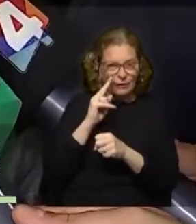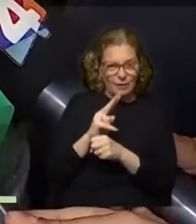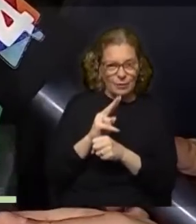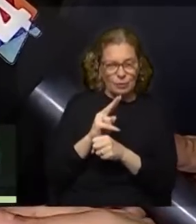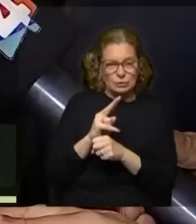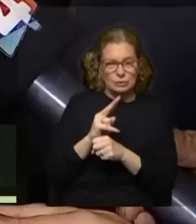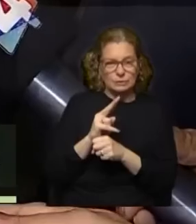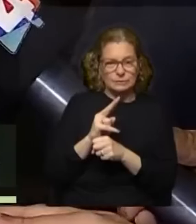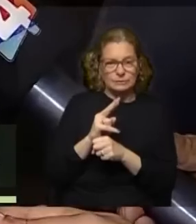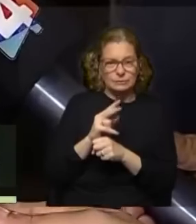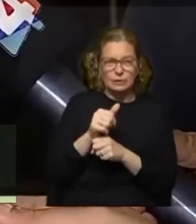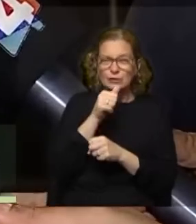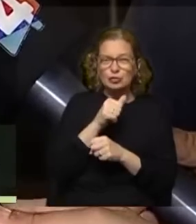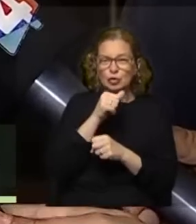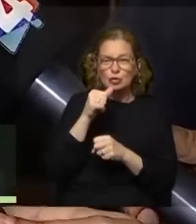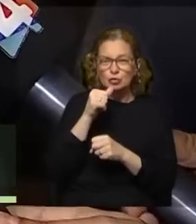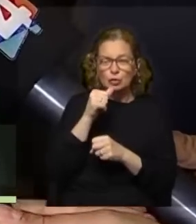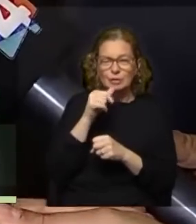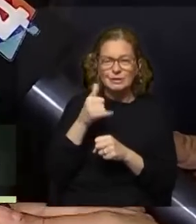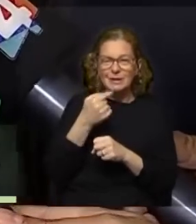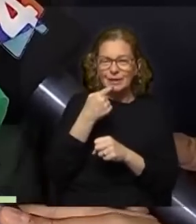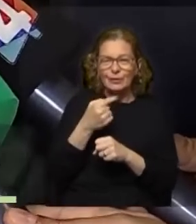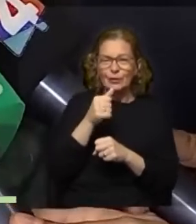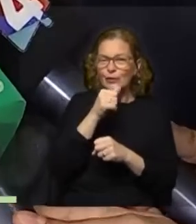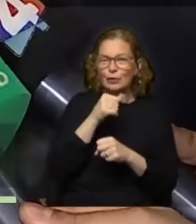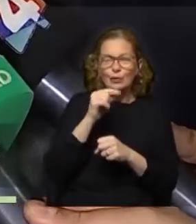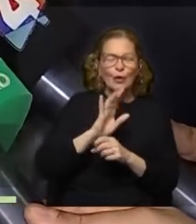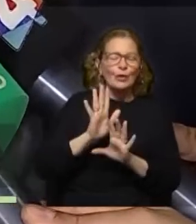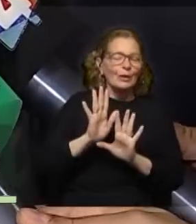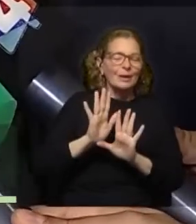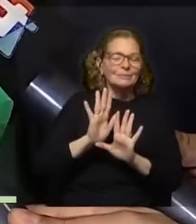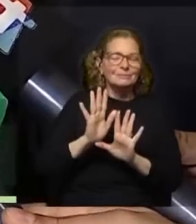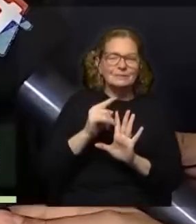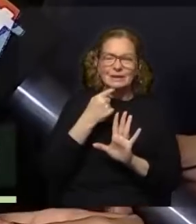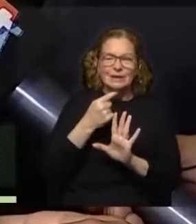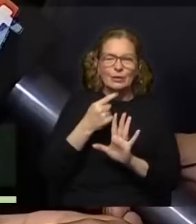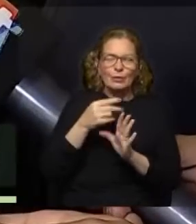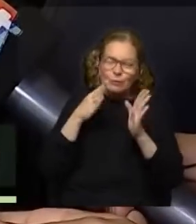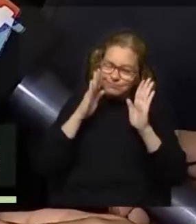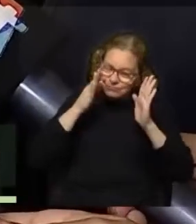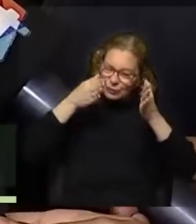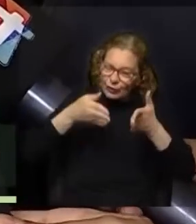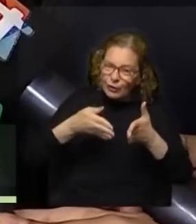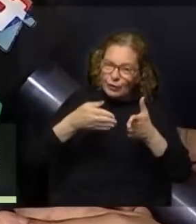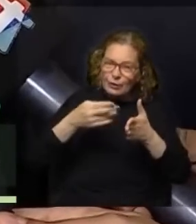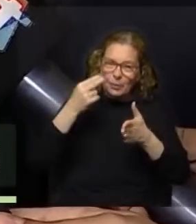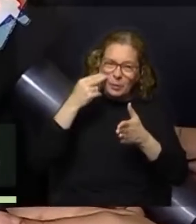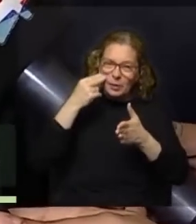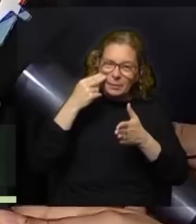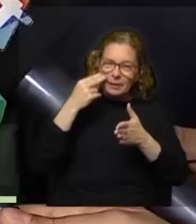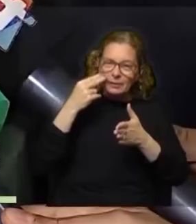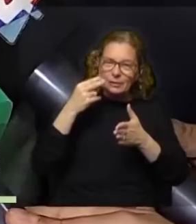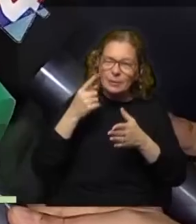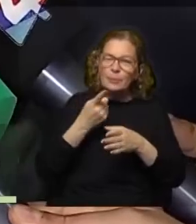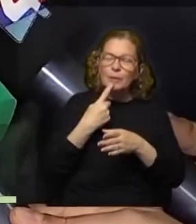una solución pero uno ya le digo una resolución que no no pasaba por el foco del accidente sino por la parte